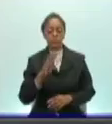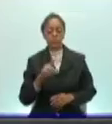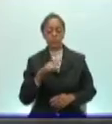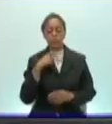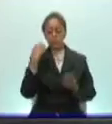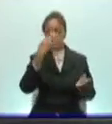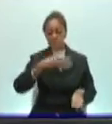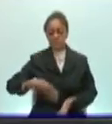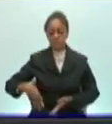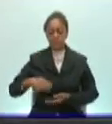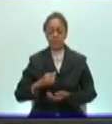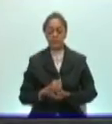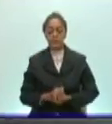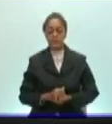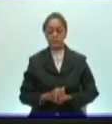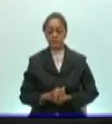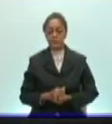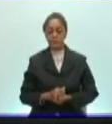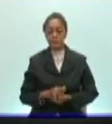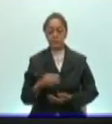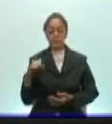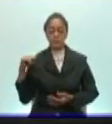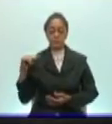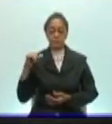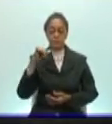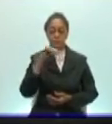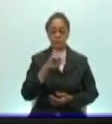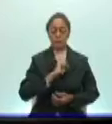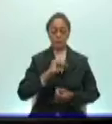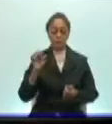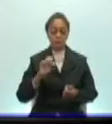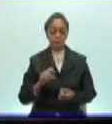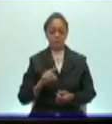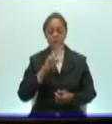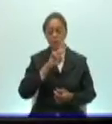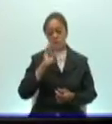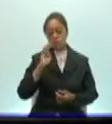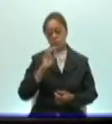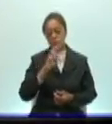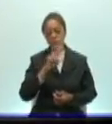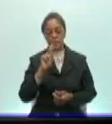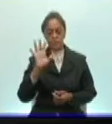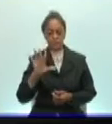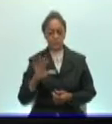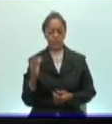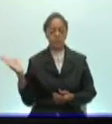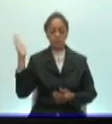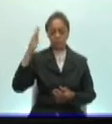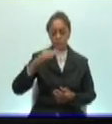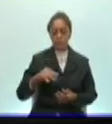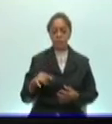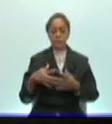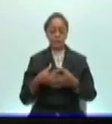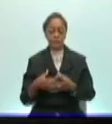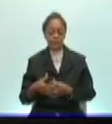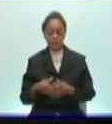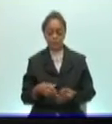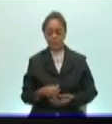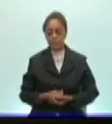víctimas es el saldo. Su avión, un bombardero B-25, partió desde Estados Unidos.